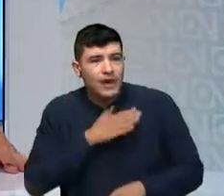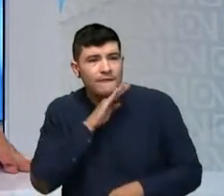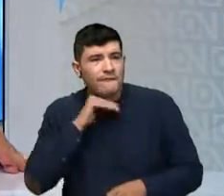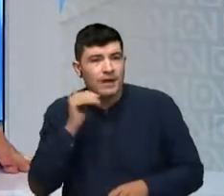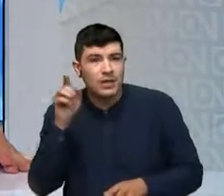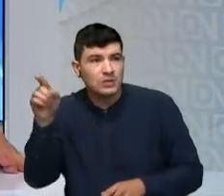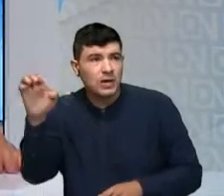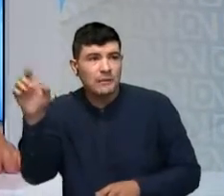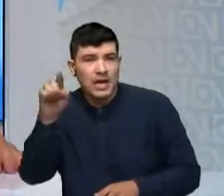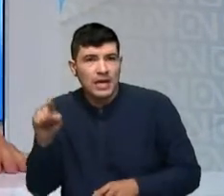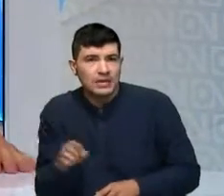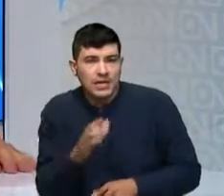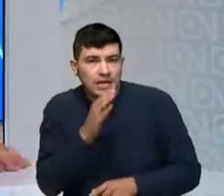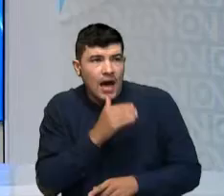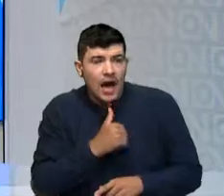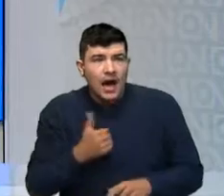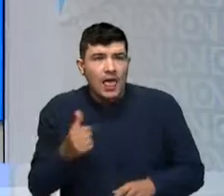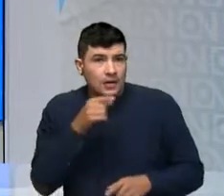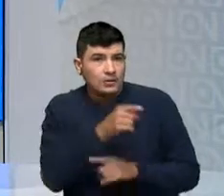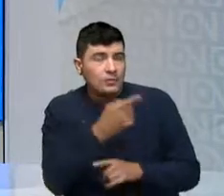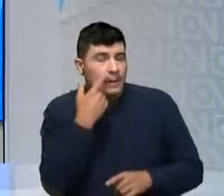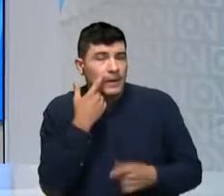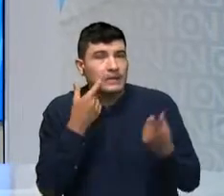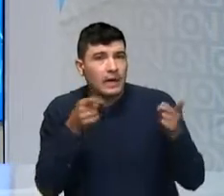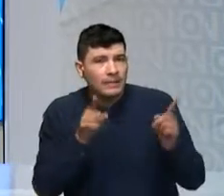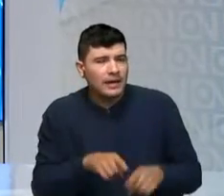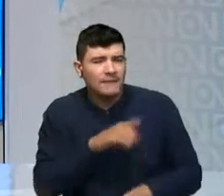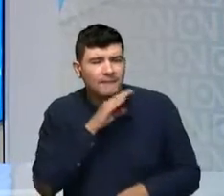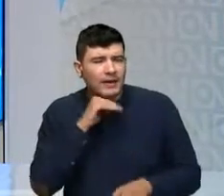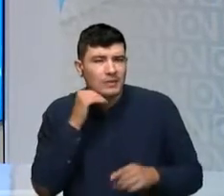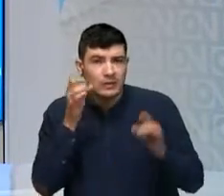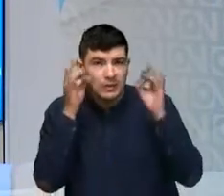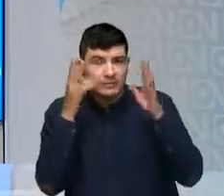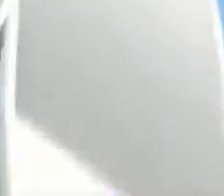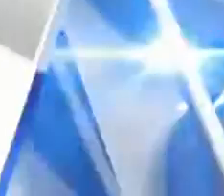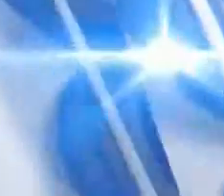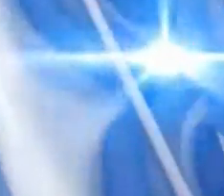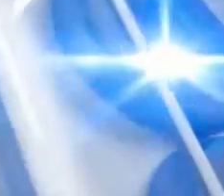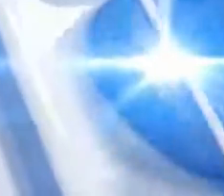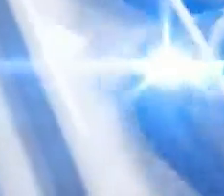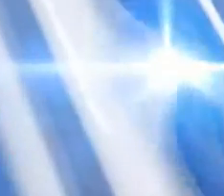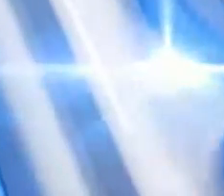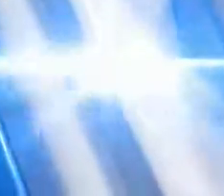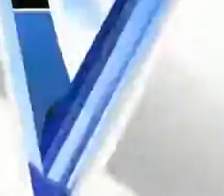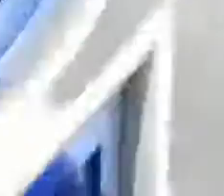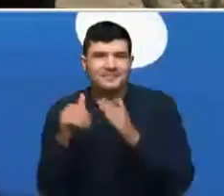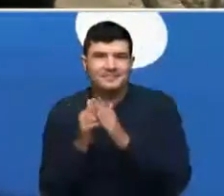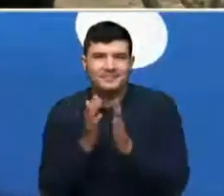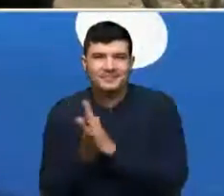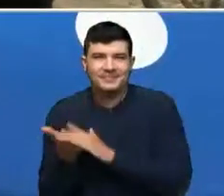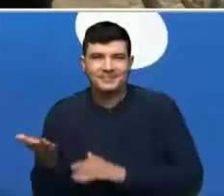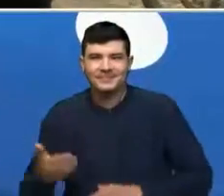que presenta su padre. A esta hora, John Vesga nos tiene el reporte de este caso. Adelante, John.